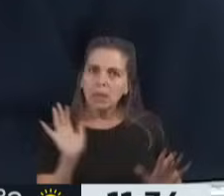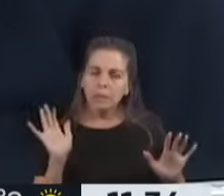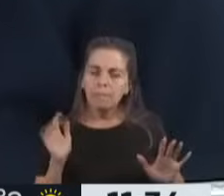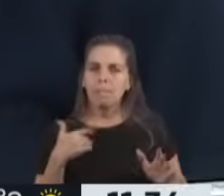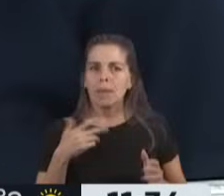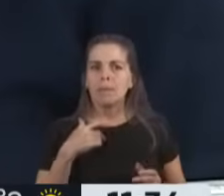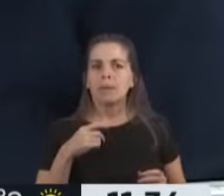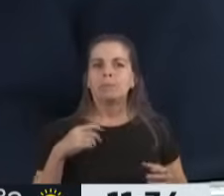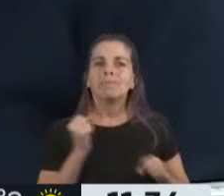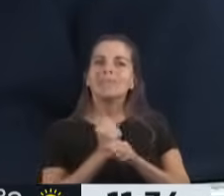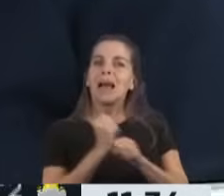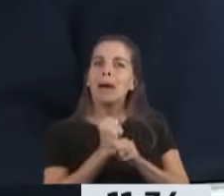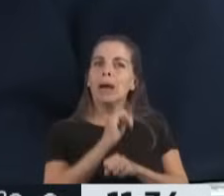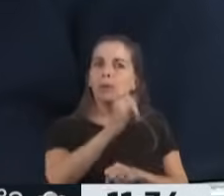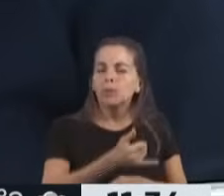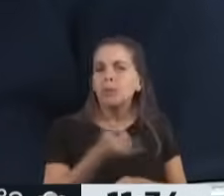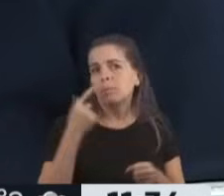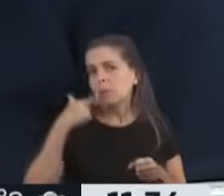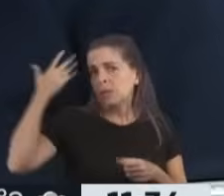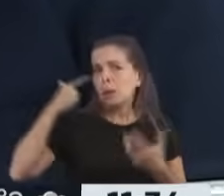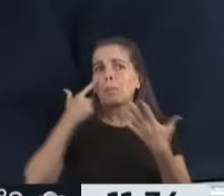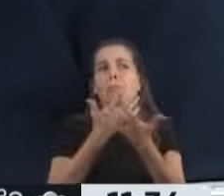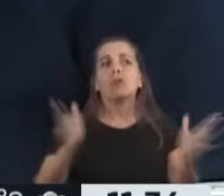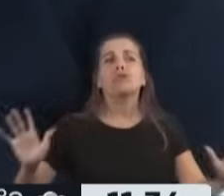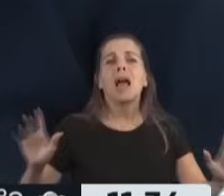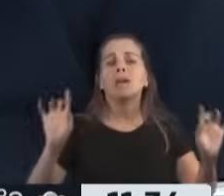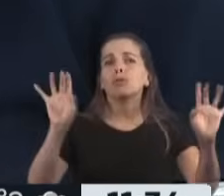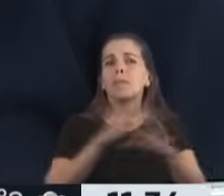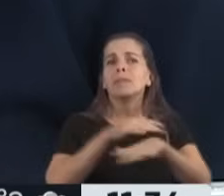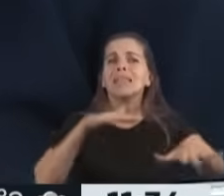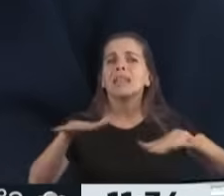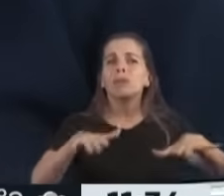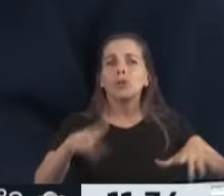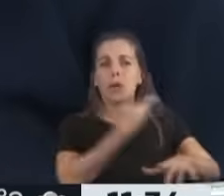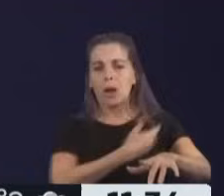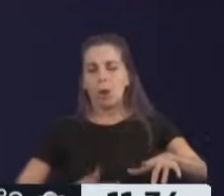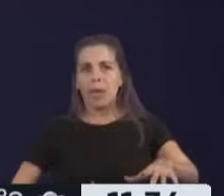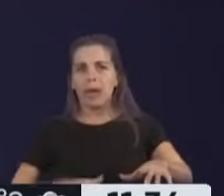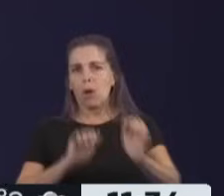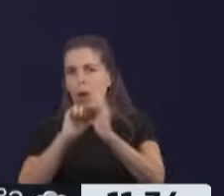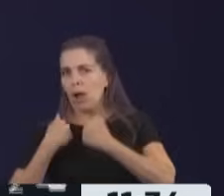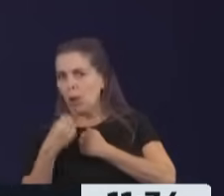medio, como muchos otros, estuvimos tratando de reflejar una realidad que el gobierno no cuenta, solo eso. Pero